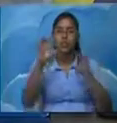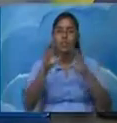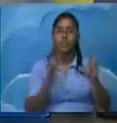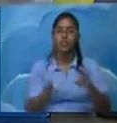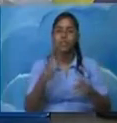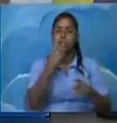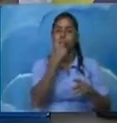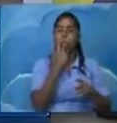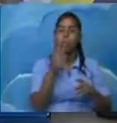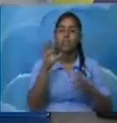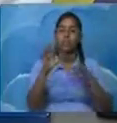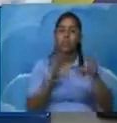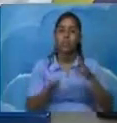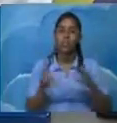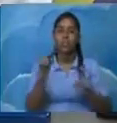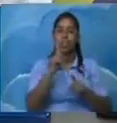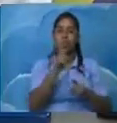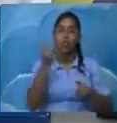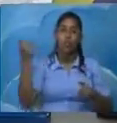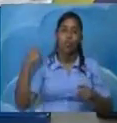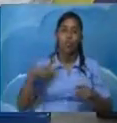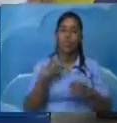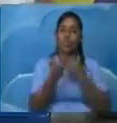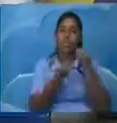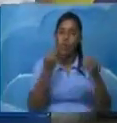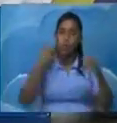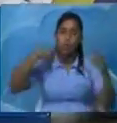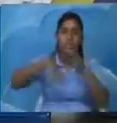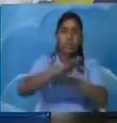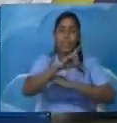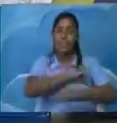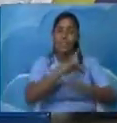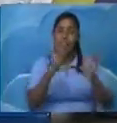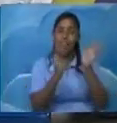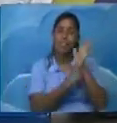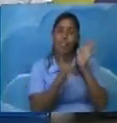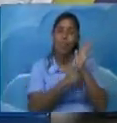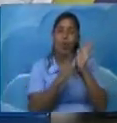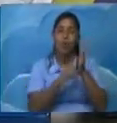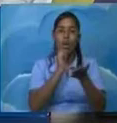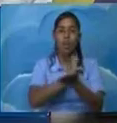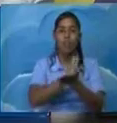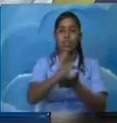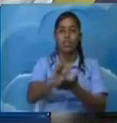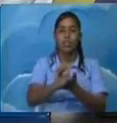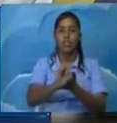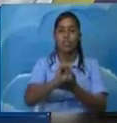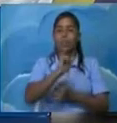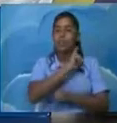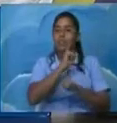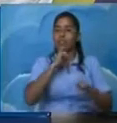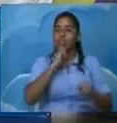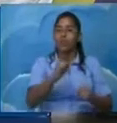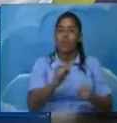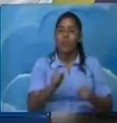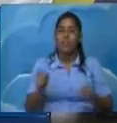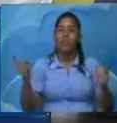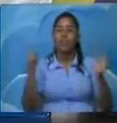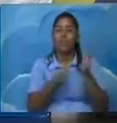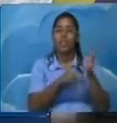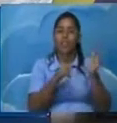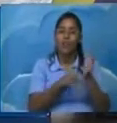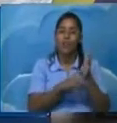los pobrecitos países no tienen cómo salir de la deuda eterna. Ya no es deuda externa,